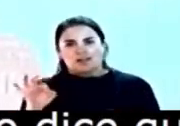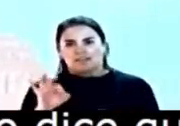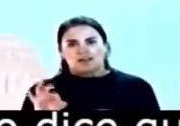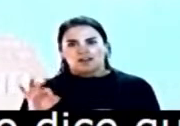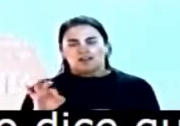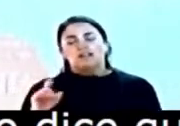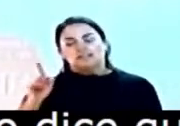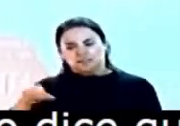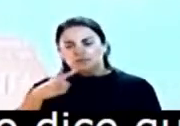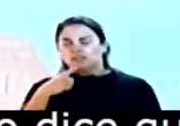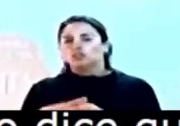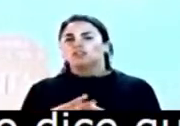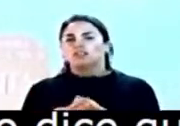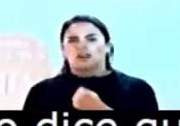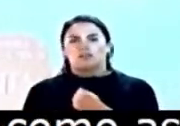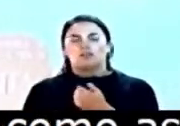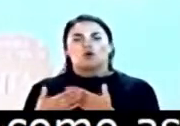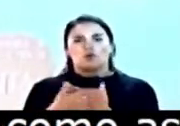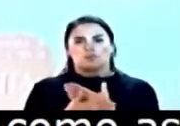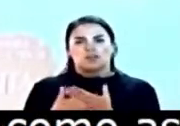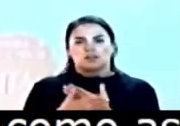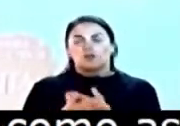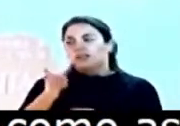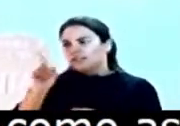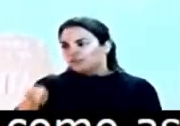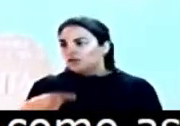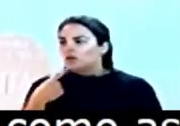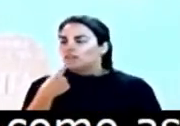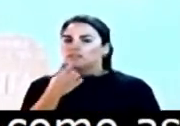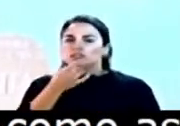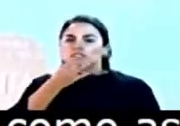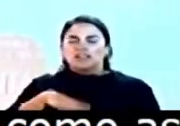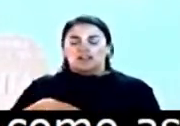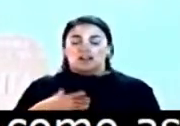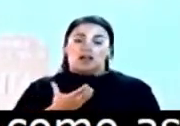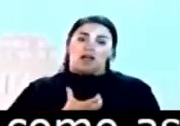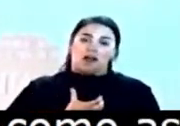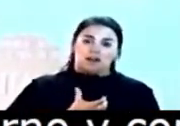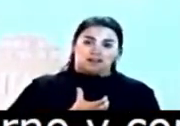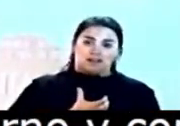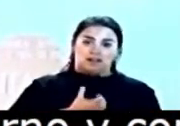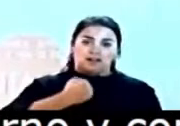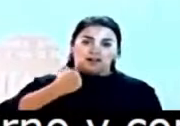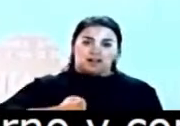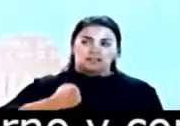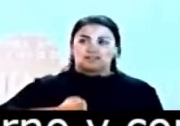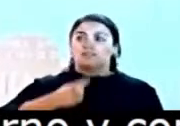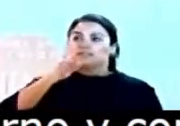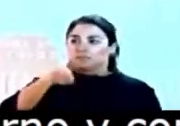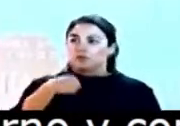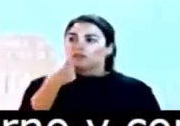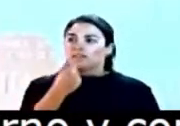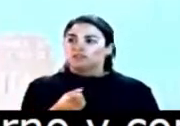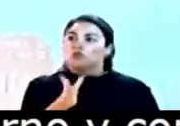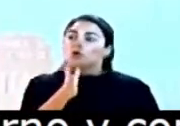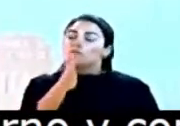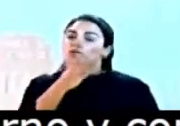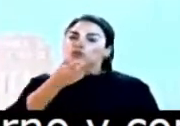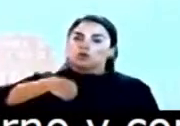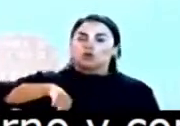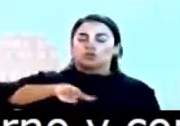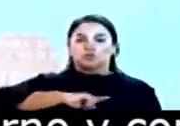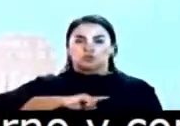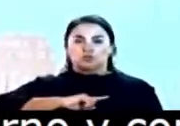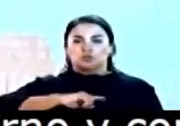lo ha dicho la delegación del Gobierno y como así también los propios alcaldes afectados lo han dicho. Por tanto, nosotros, nuestra